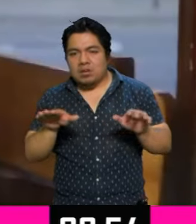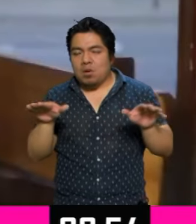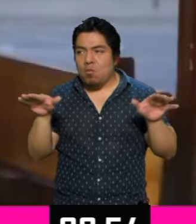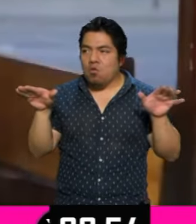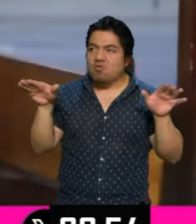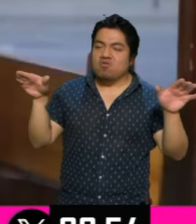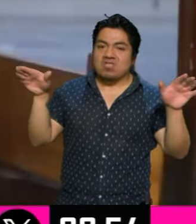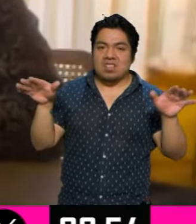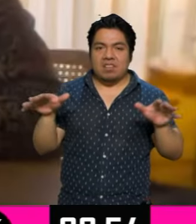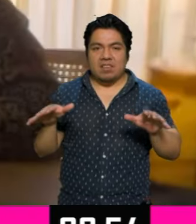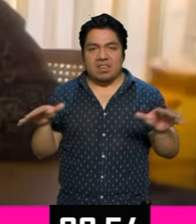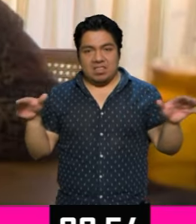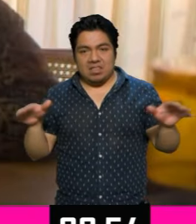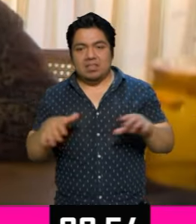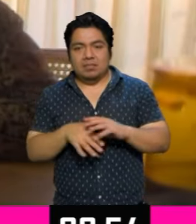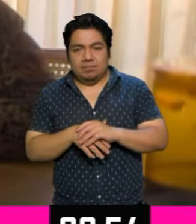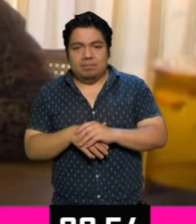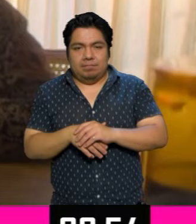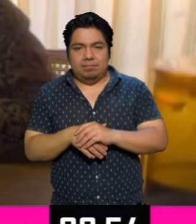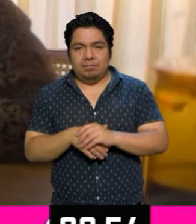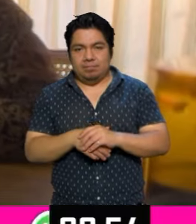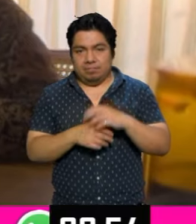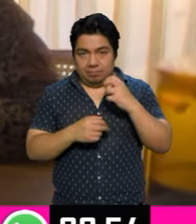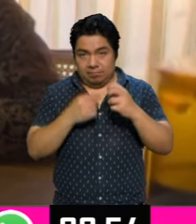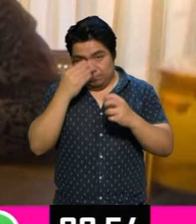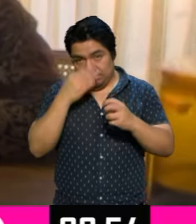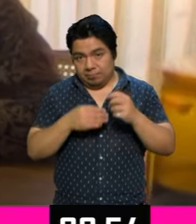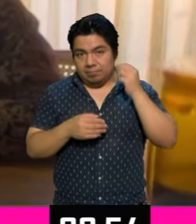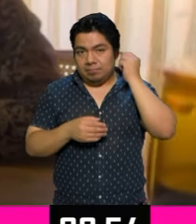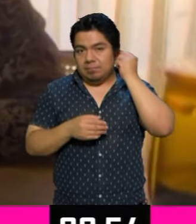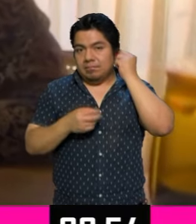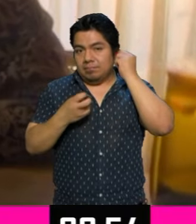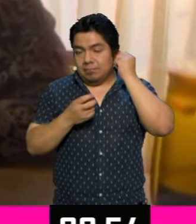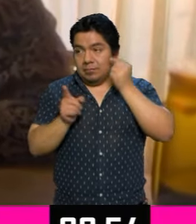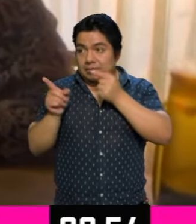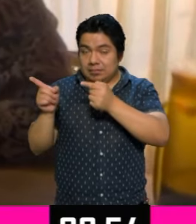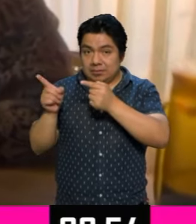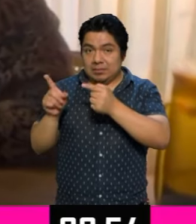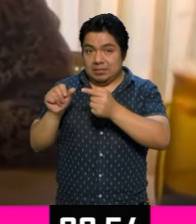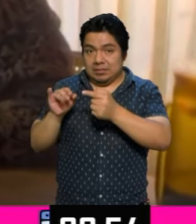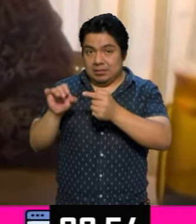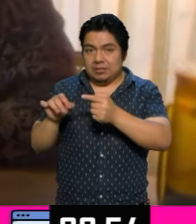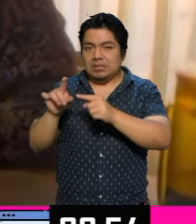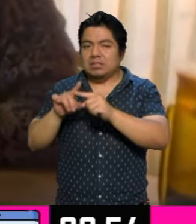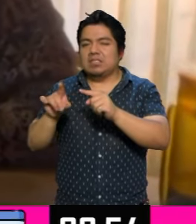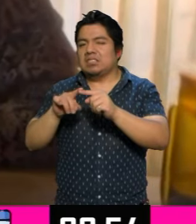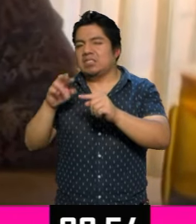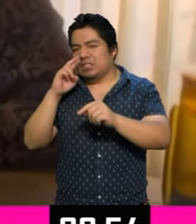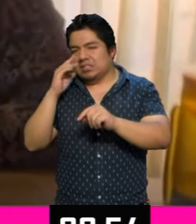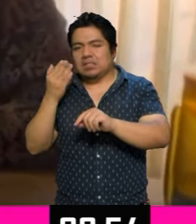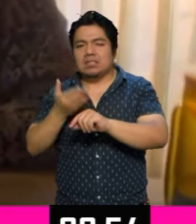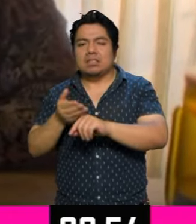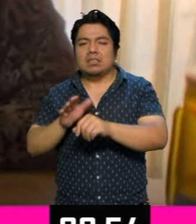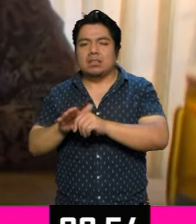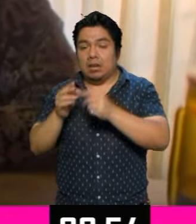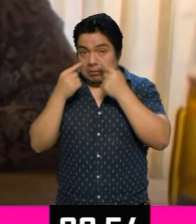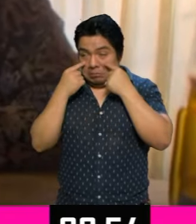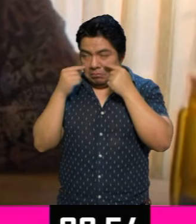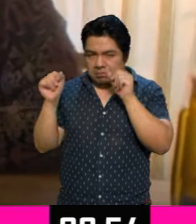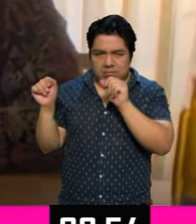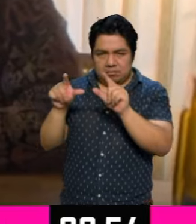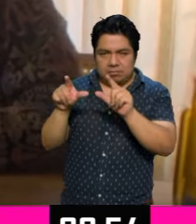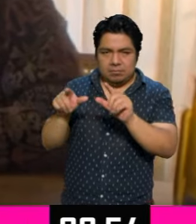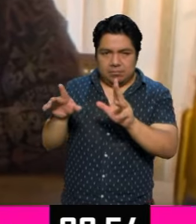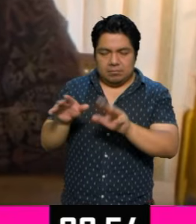ir cambiando de pequeñito a gigante. Esta ave tiene la responsabilidad. A ver, vamos a ver tanto. A ver.